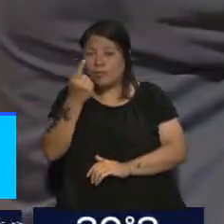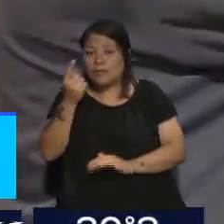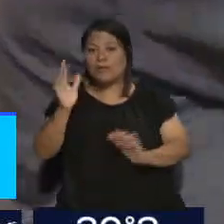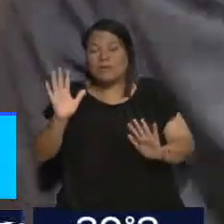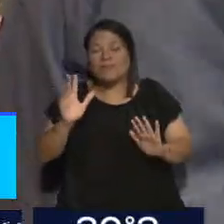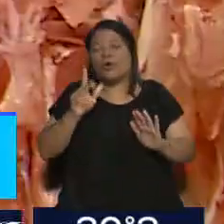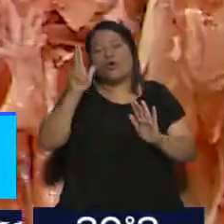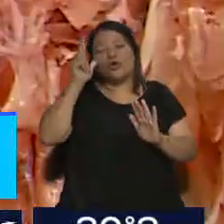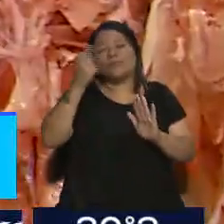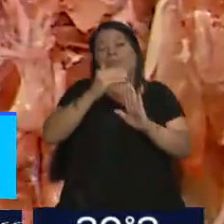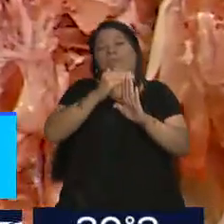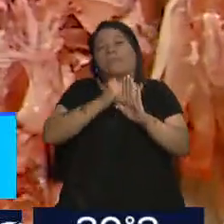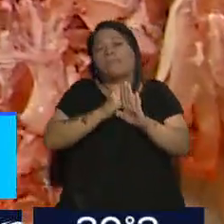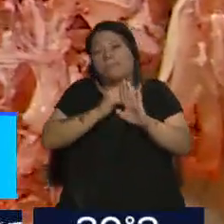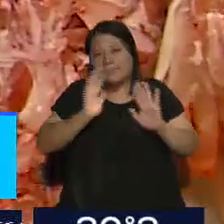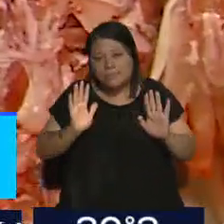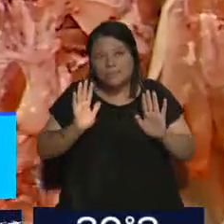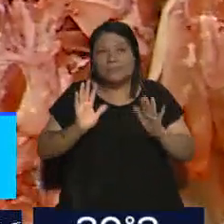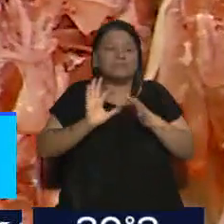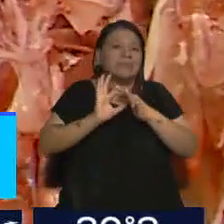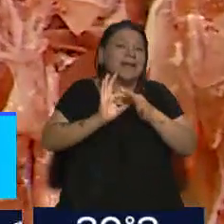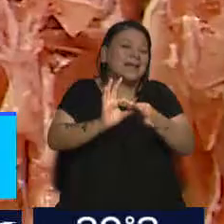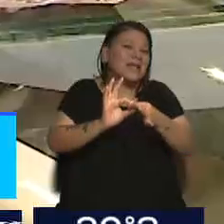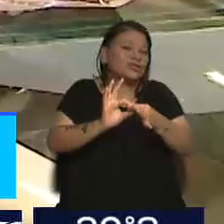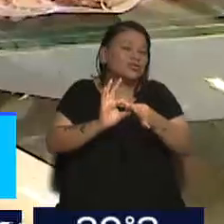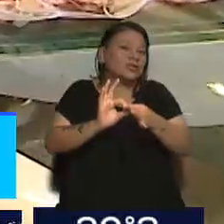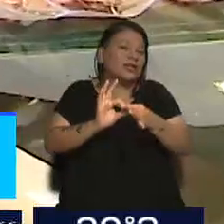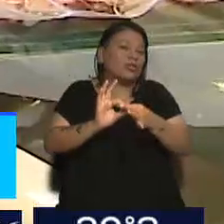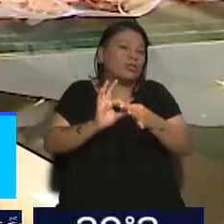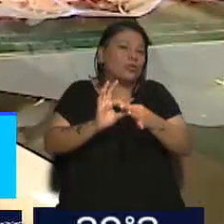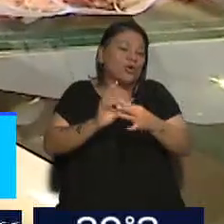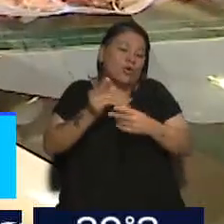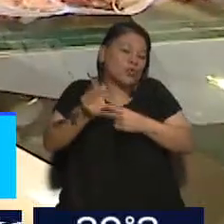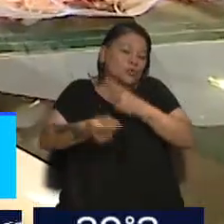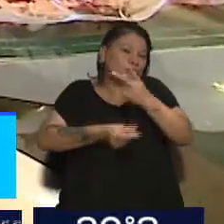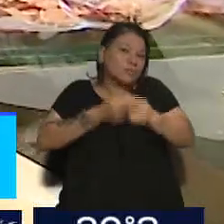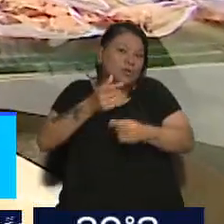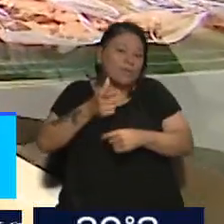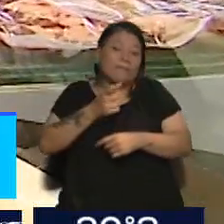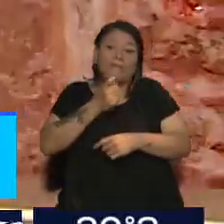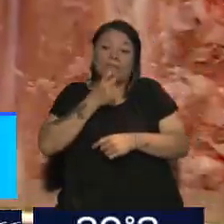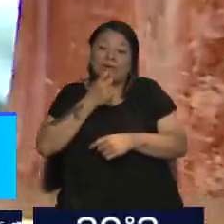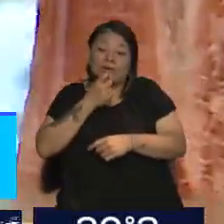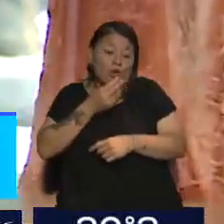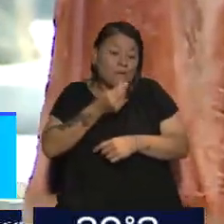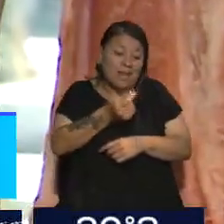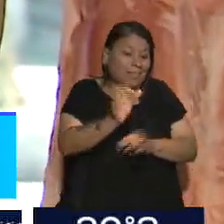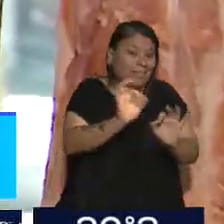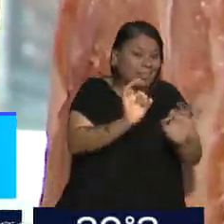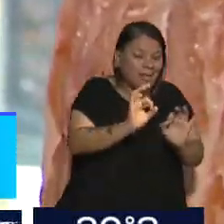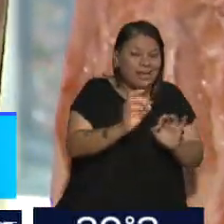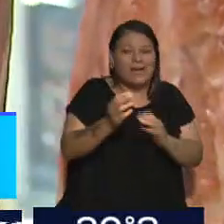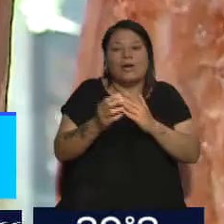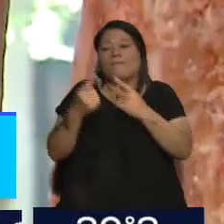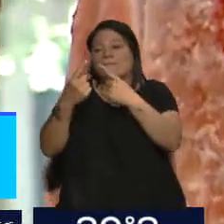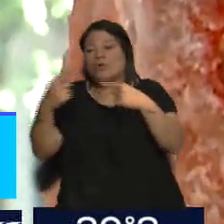un recorte en cuanto al incremento y que tiene que ver con la función que tiene el consumidor. Justamente cuando dejamos de comprar, baja el